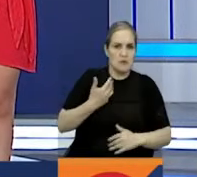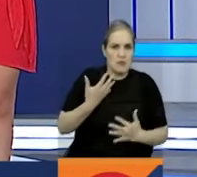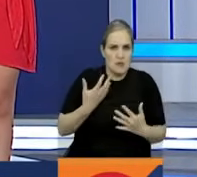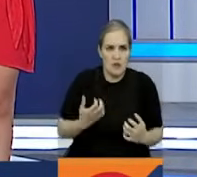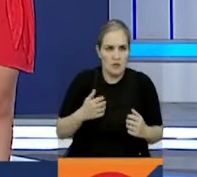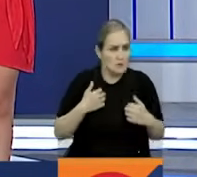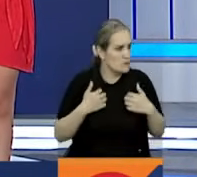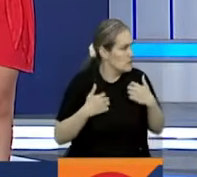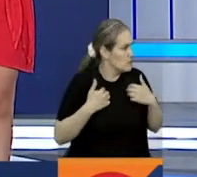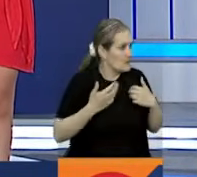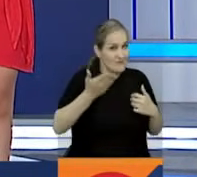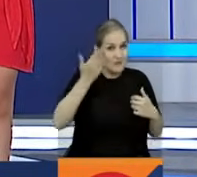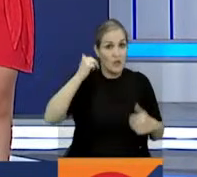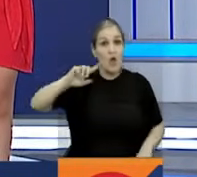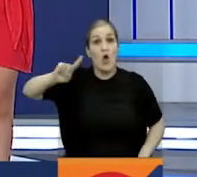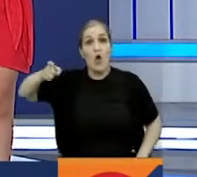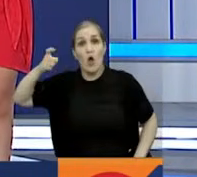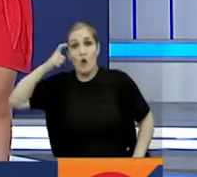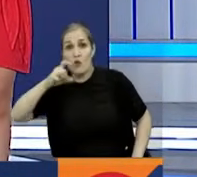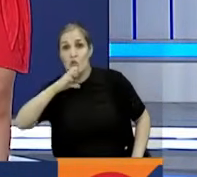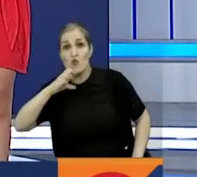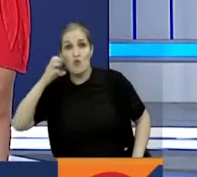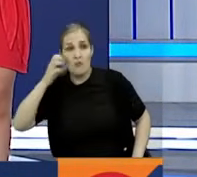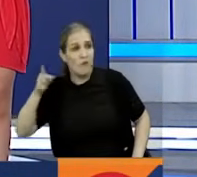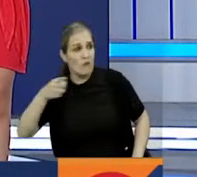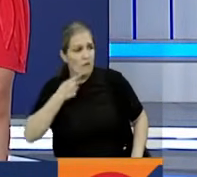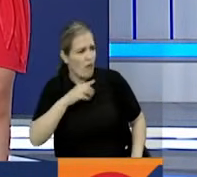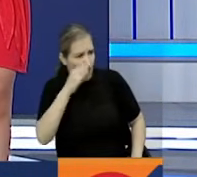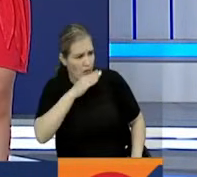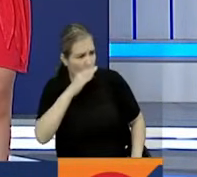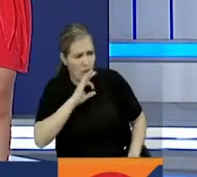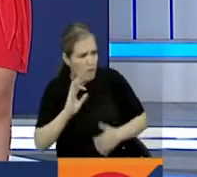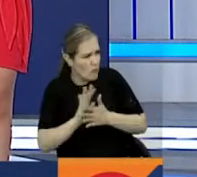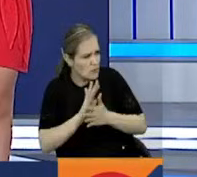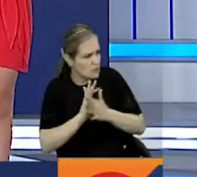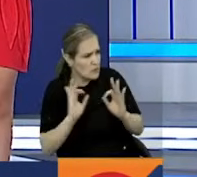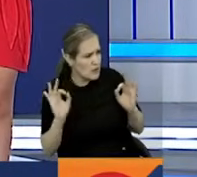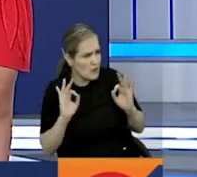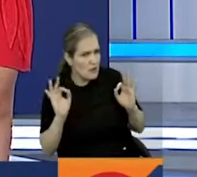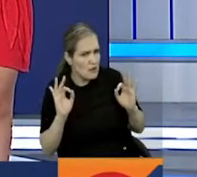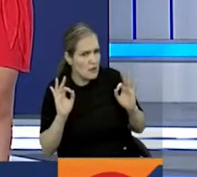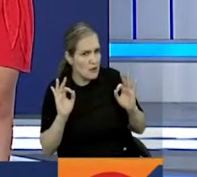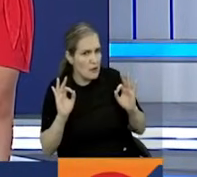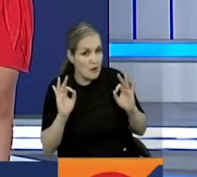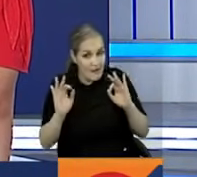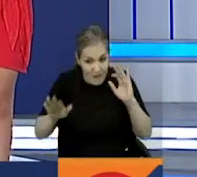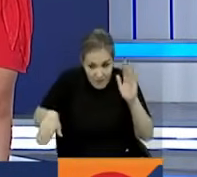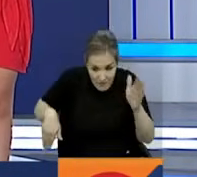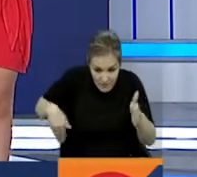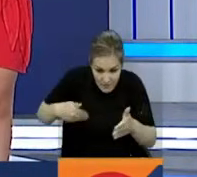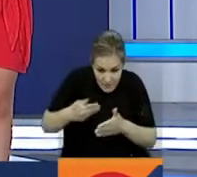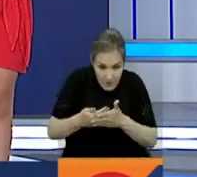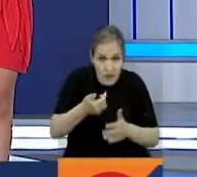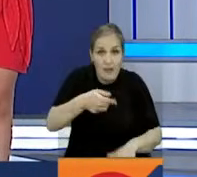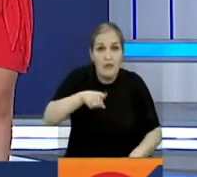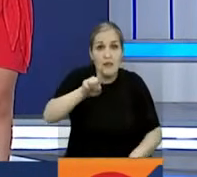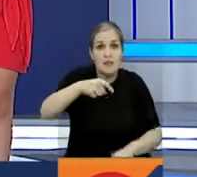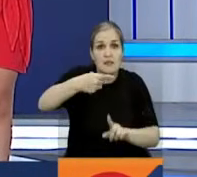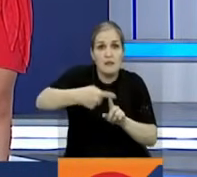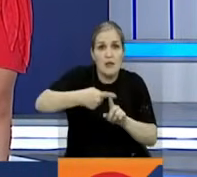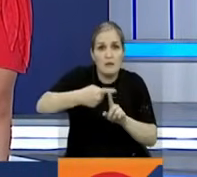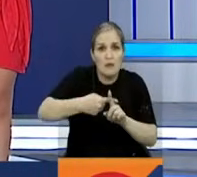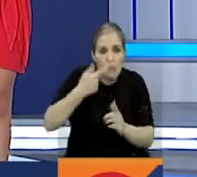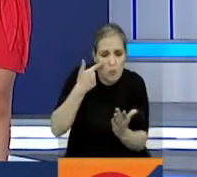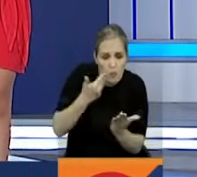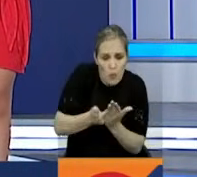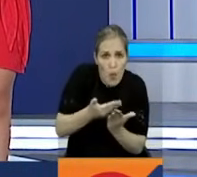gobierno del momento dijo que no tenía información al respecto. Pues 16 meses después aparecen las pruebas de que un